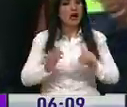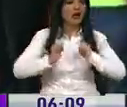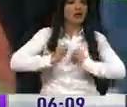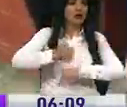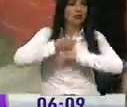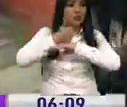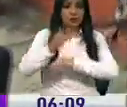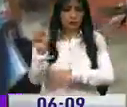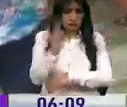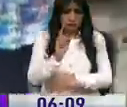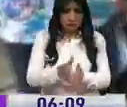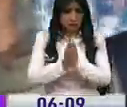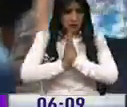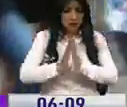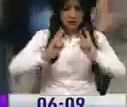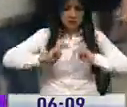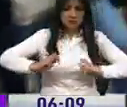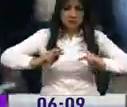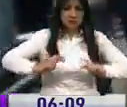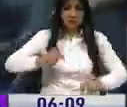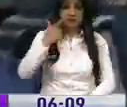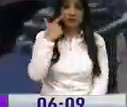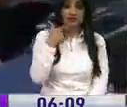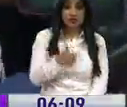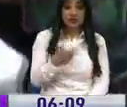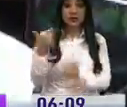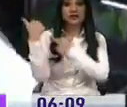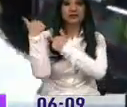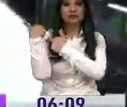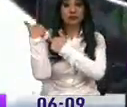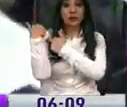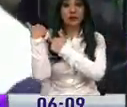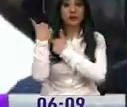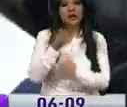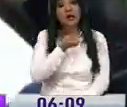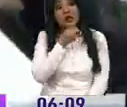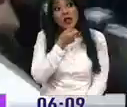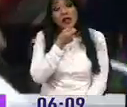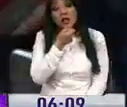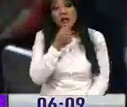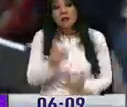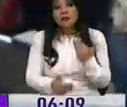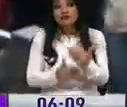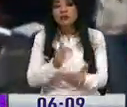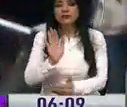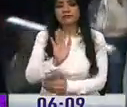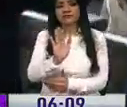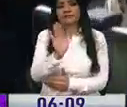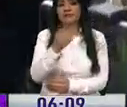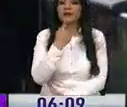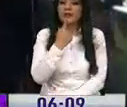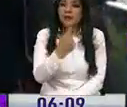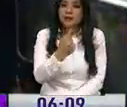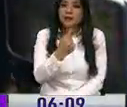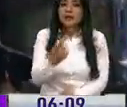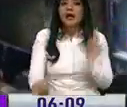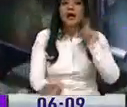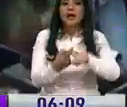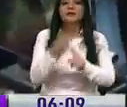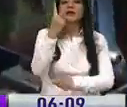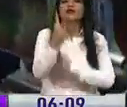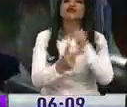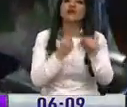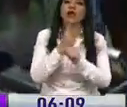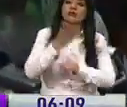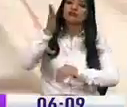El fiscal que está a cargo de la investigación previa prefirió no adelantar criterios sobre el proceso. Solo dijo que tiene hasta 2 años para llegar a la verdad.